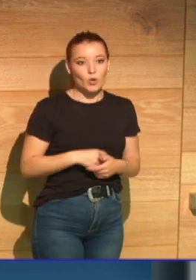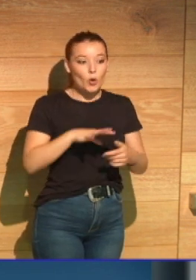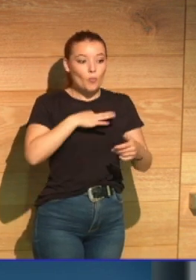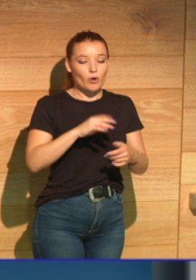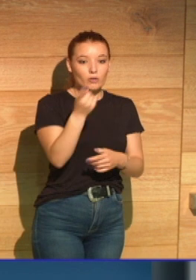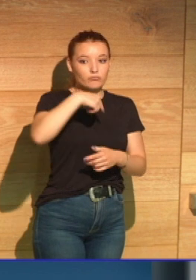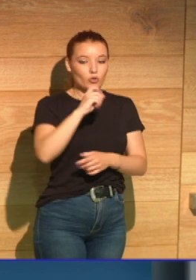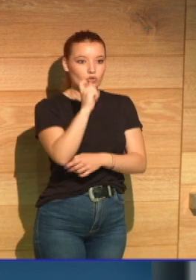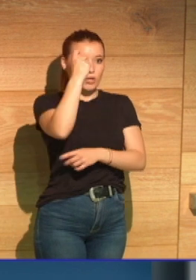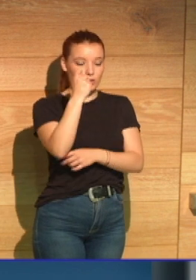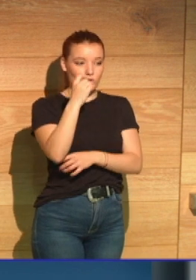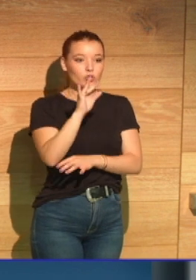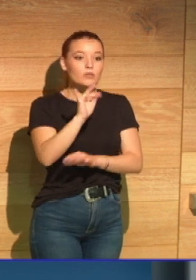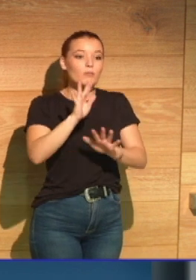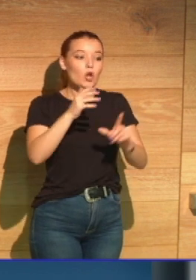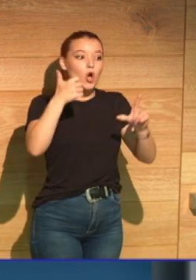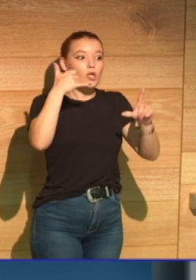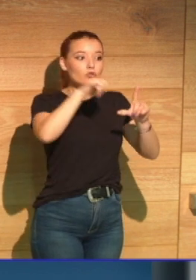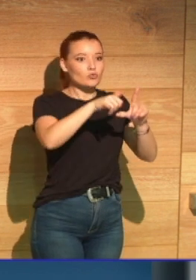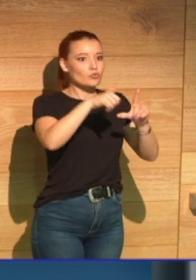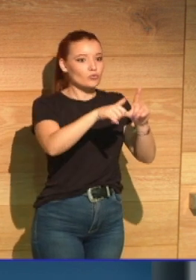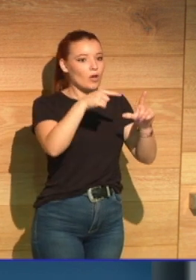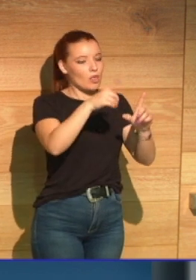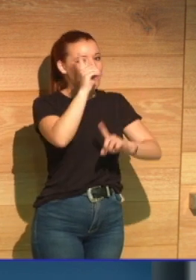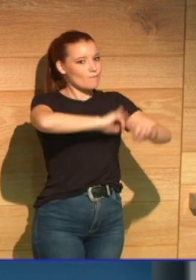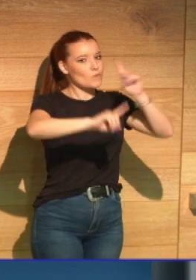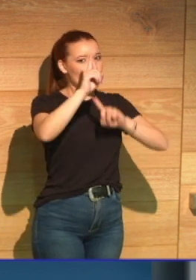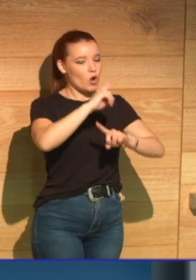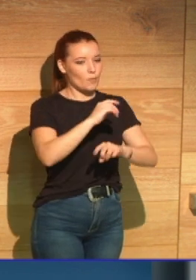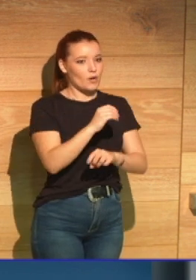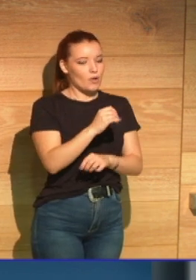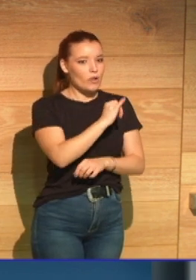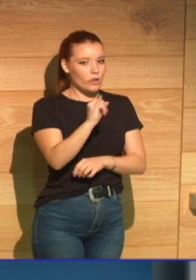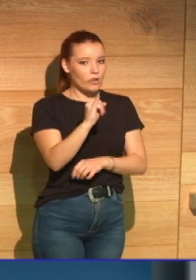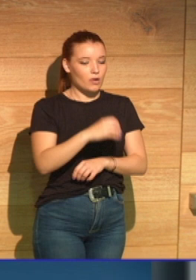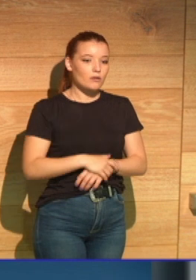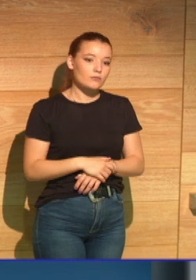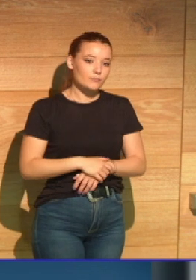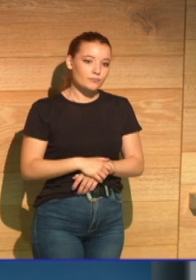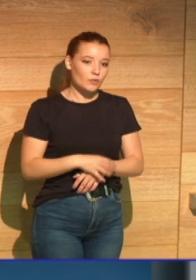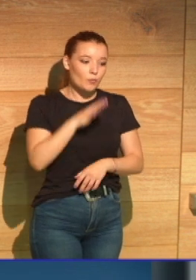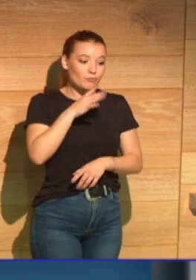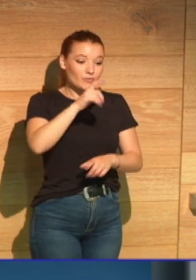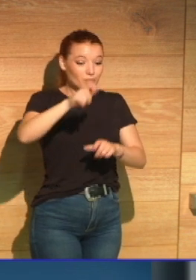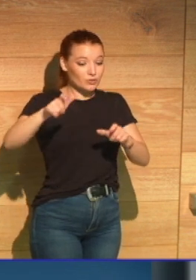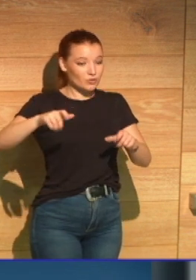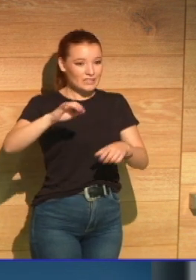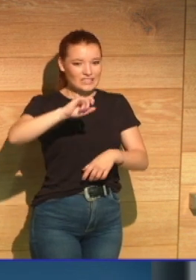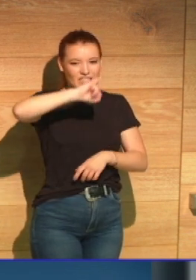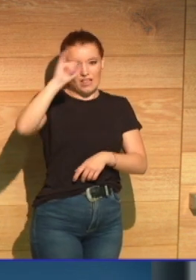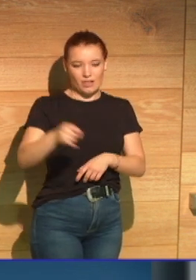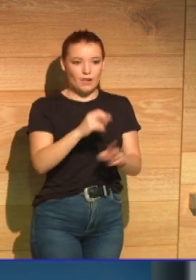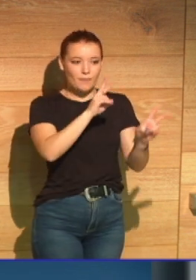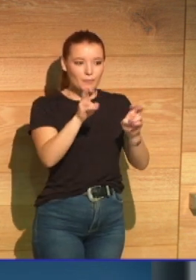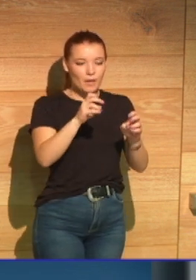en Facebook, pero en YouTube tenemos grandes problemas con respecto a alcanzar ciertos números y ciertos suscriptores, y tiene que ver con lenguaje. Tiene